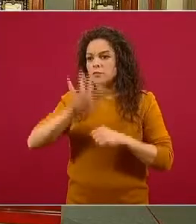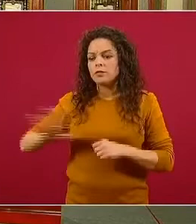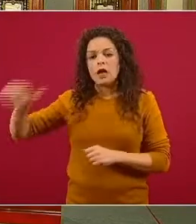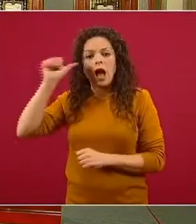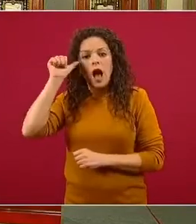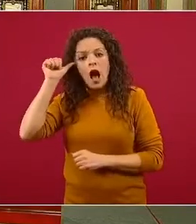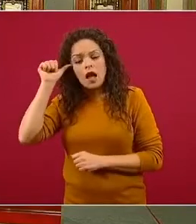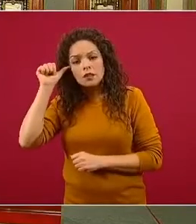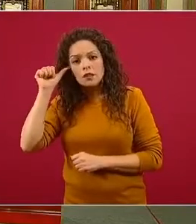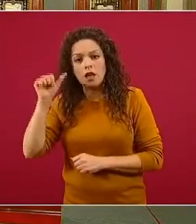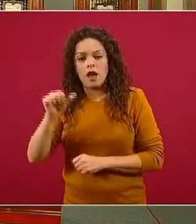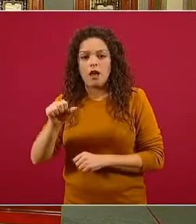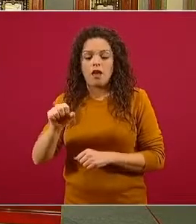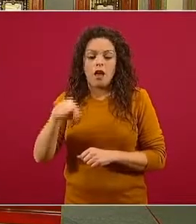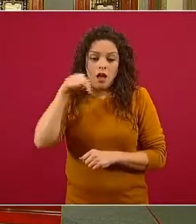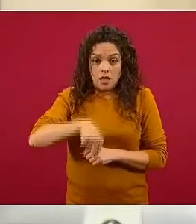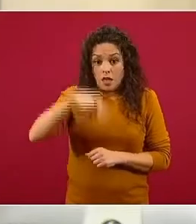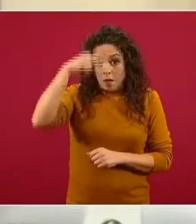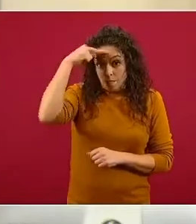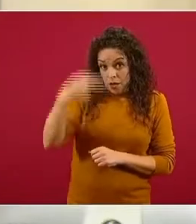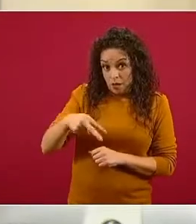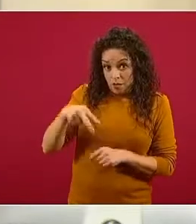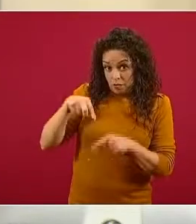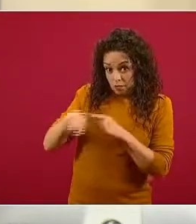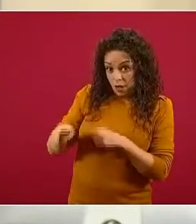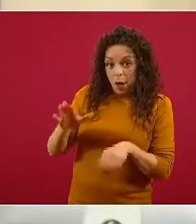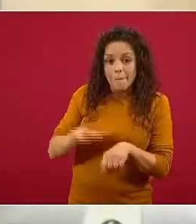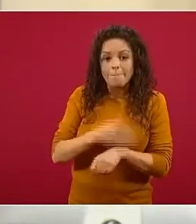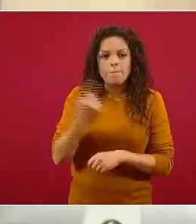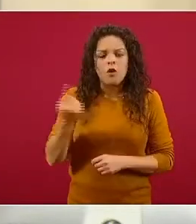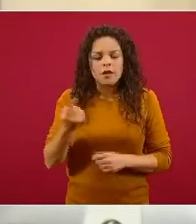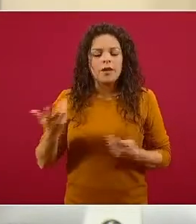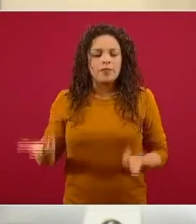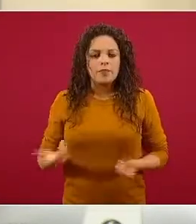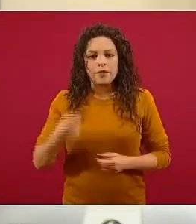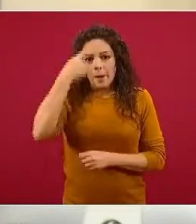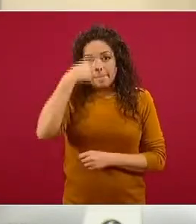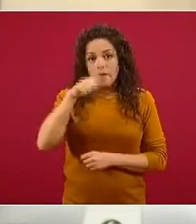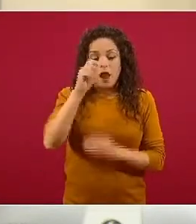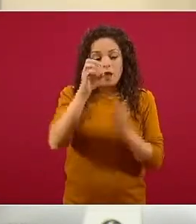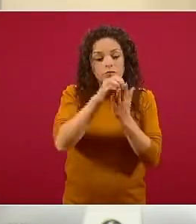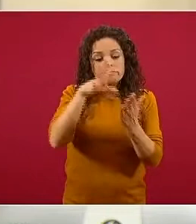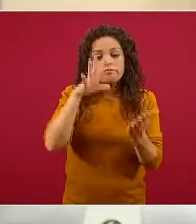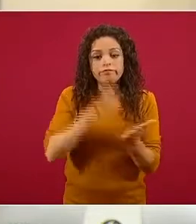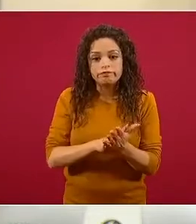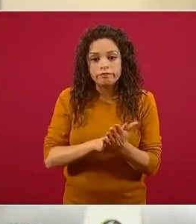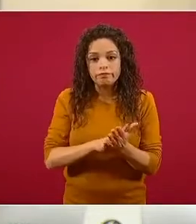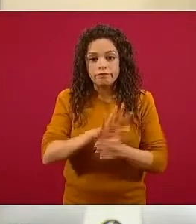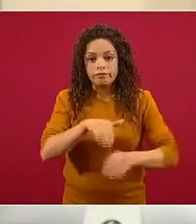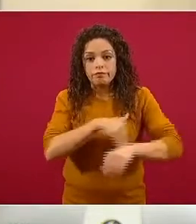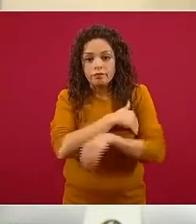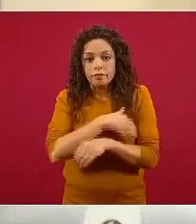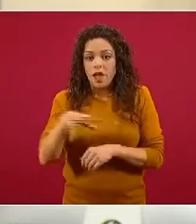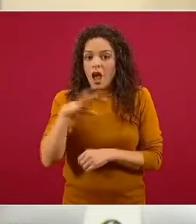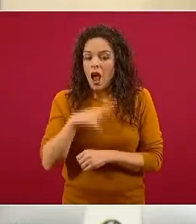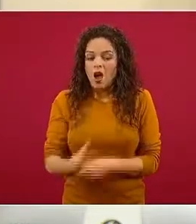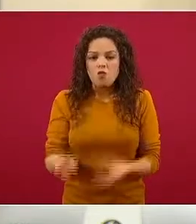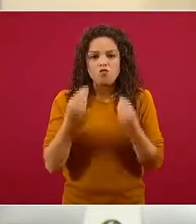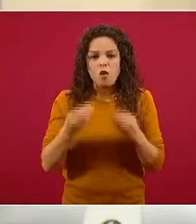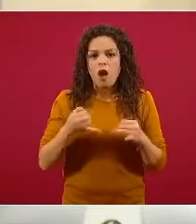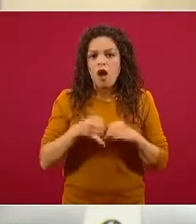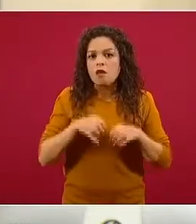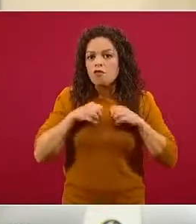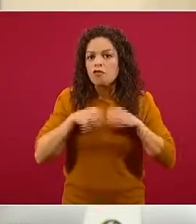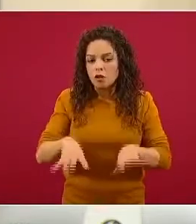México, porque en este caso el patrón de reservación da mucha información. En el caso de